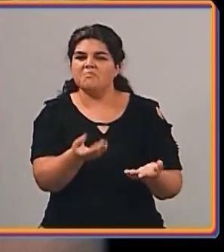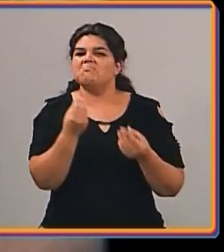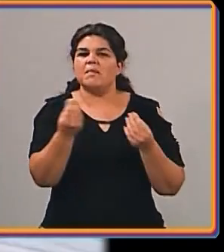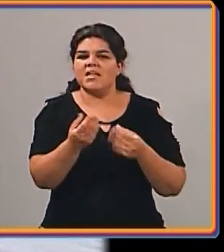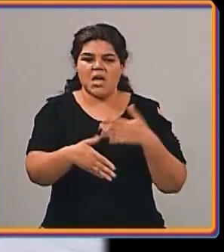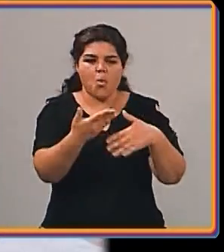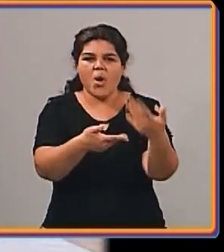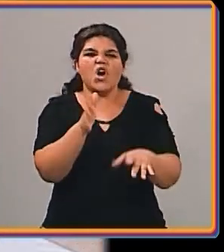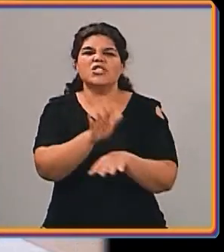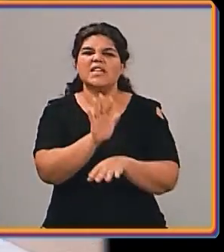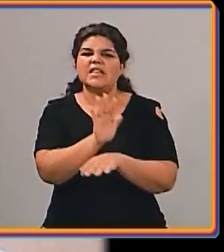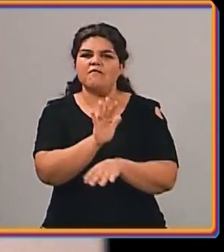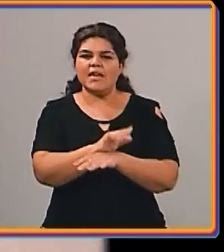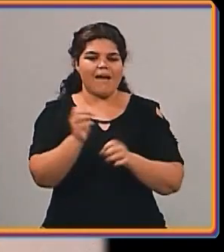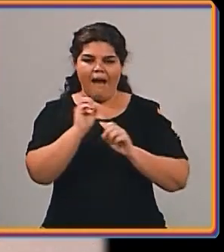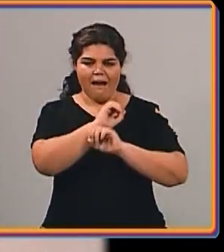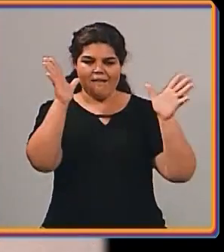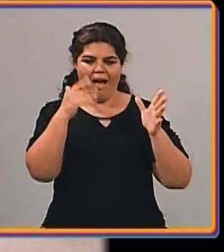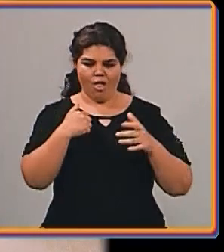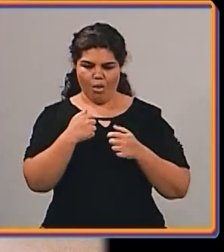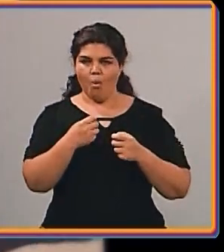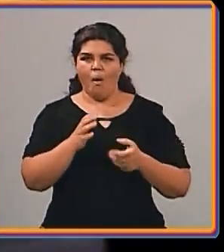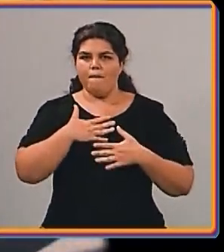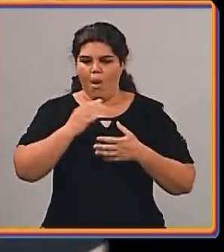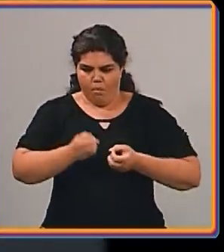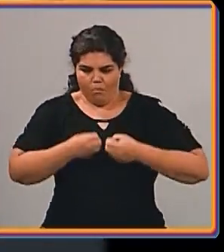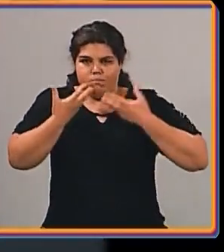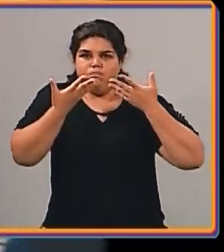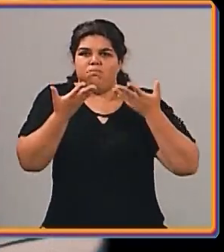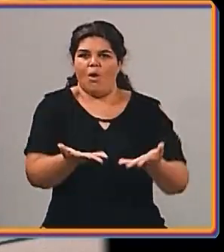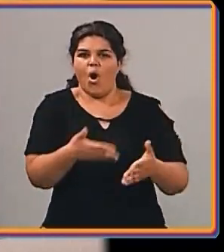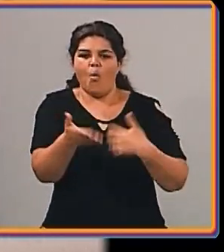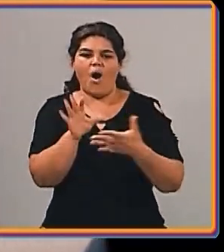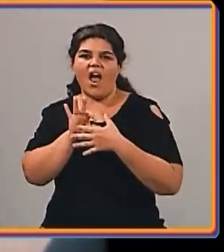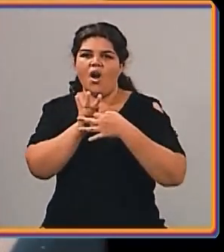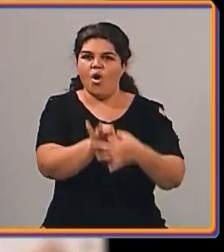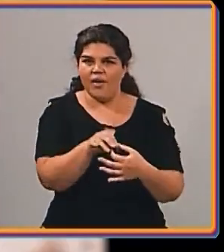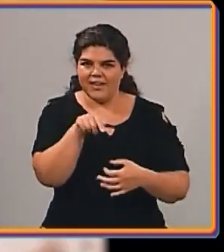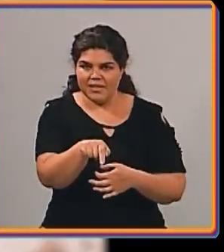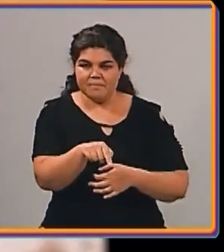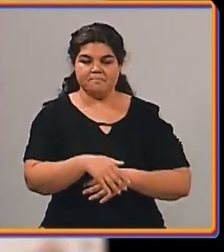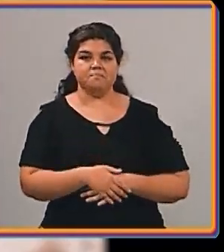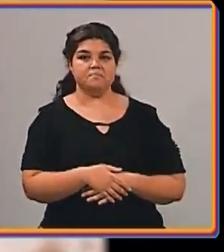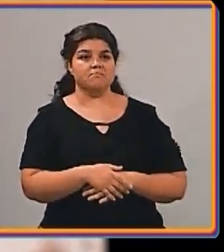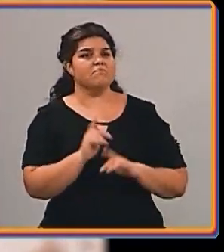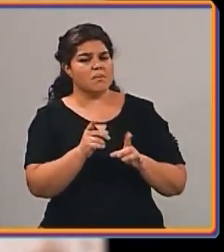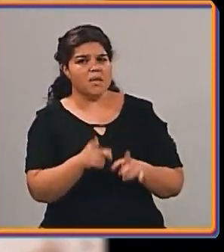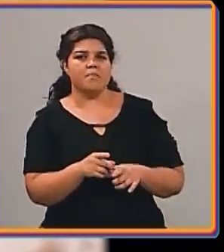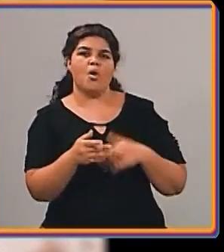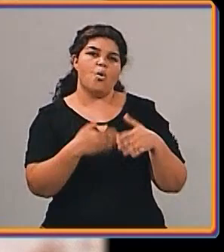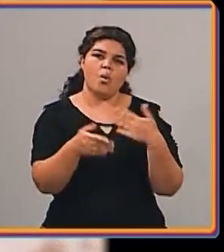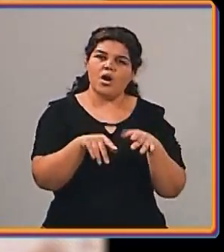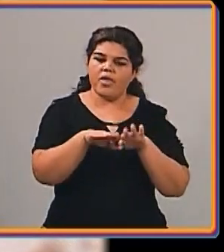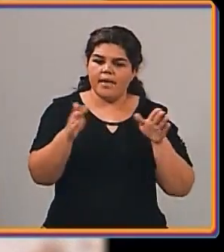máscaras, no, nos transparentamos cuando jugamos. Generalmente en los juegos por ahí de